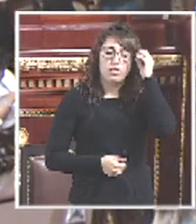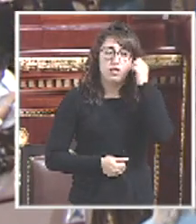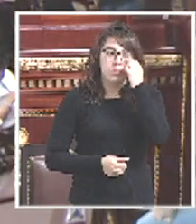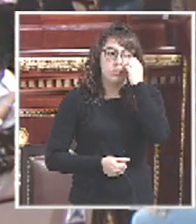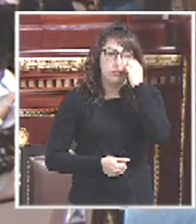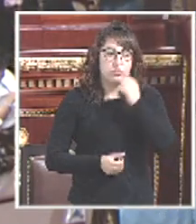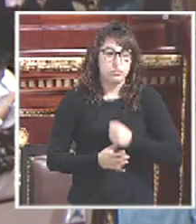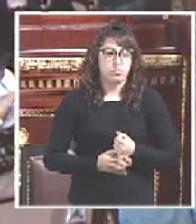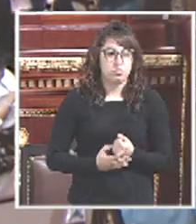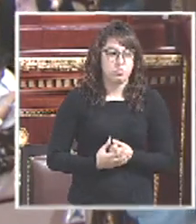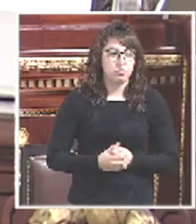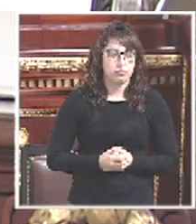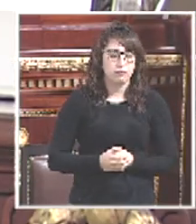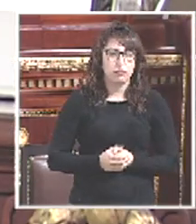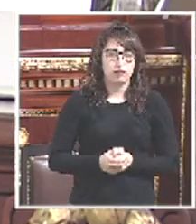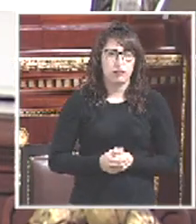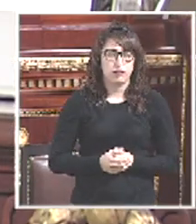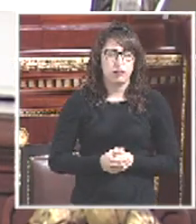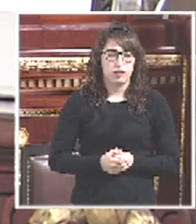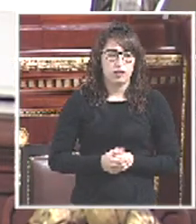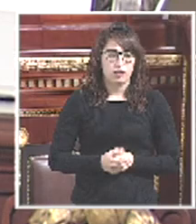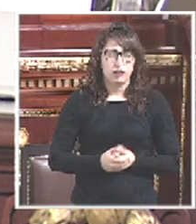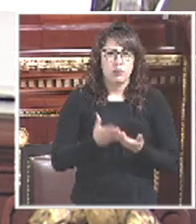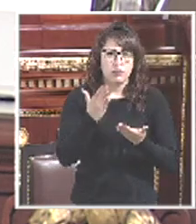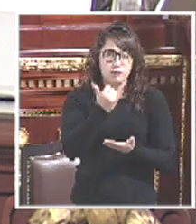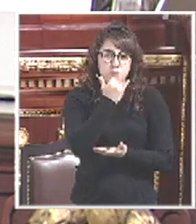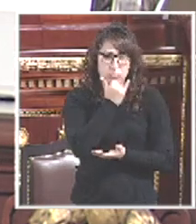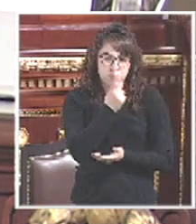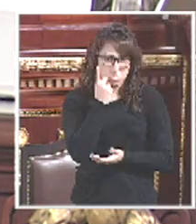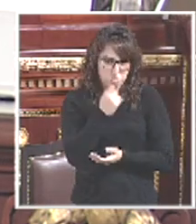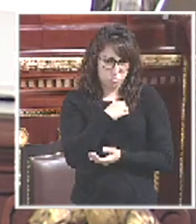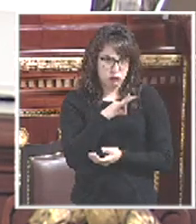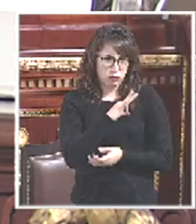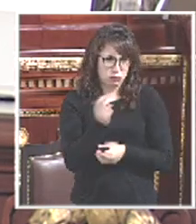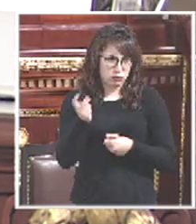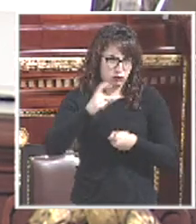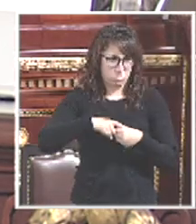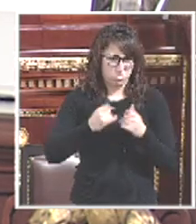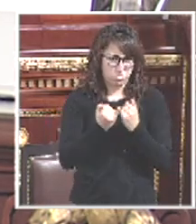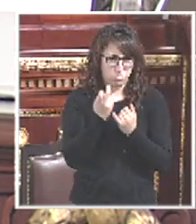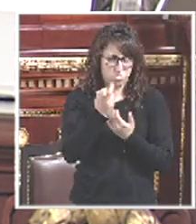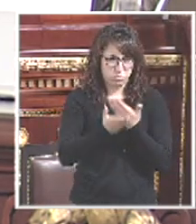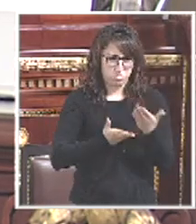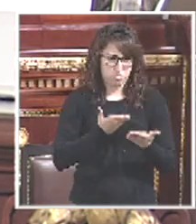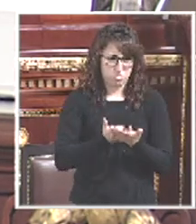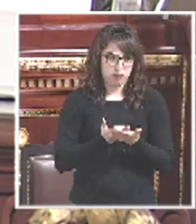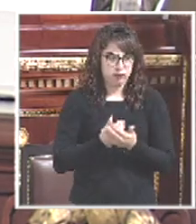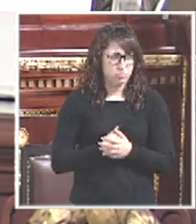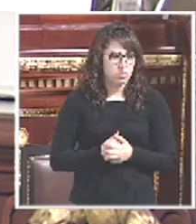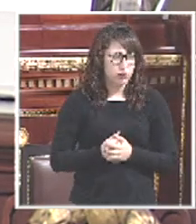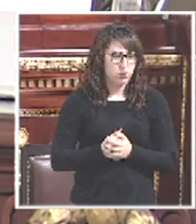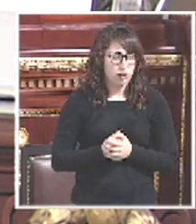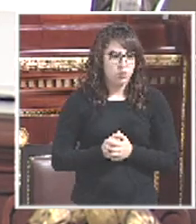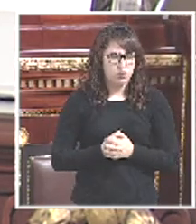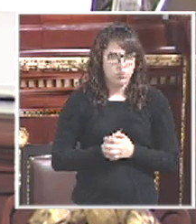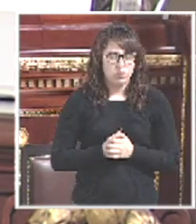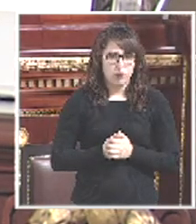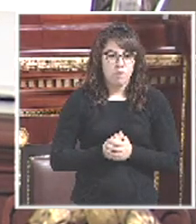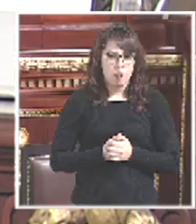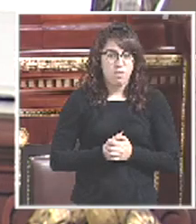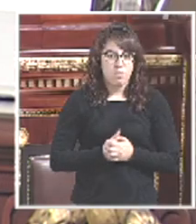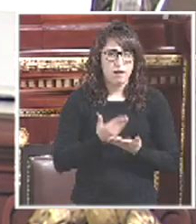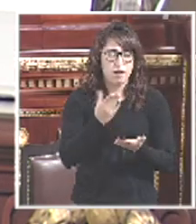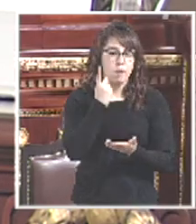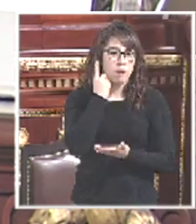Gracias, diputado. Diputado, si me permite adherirme a su proposición. Gracias. En términos,